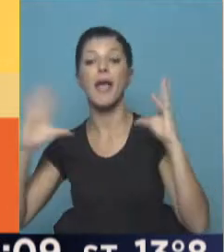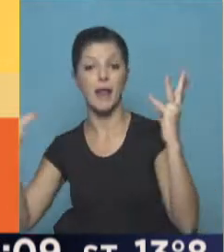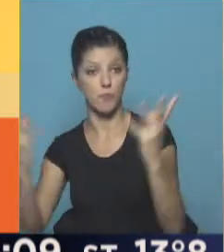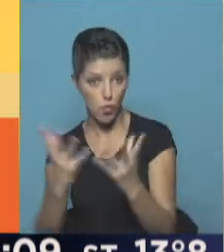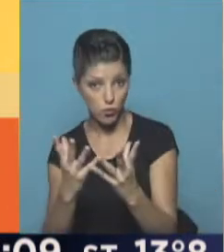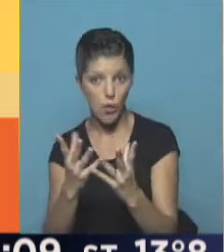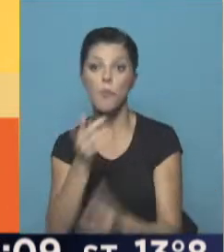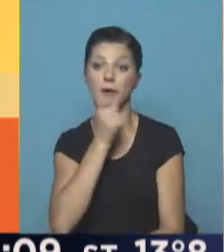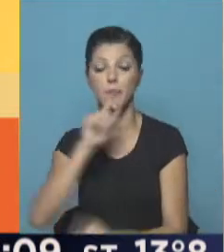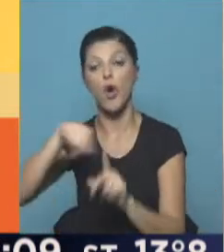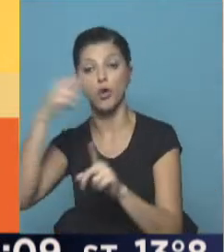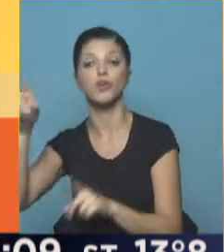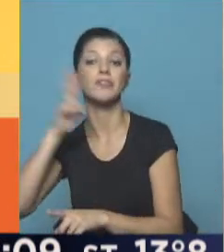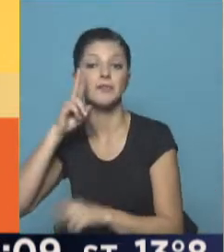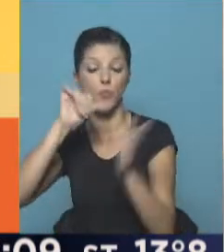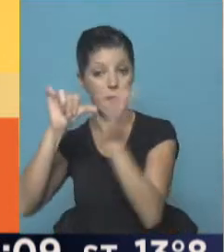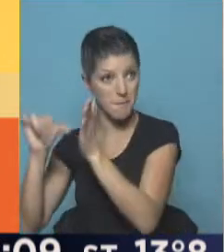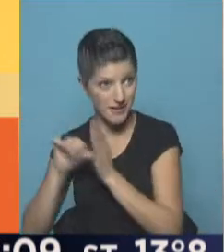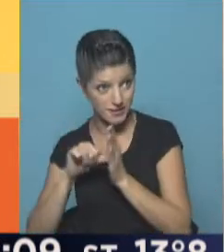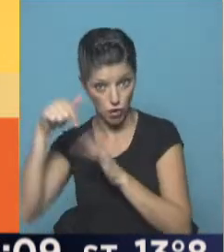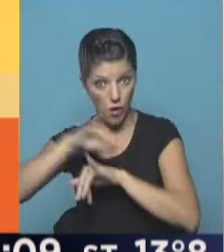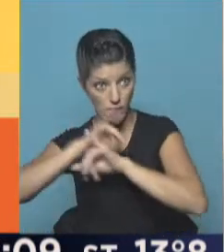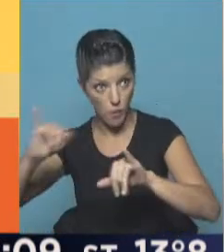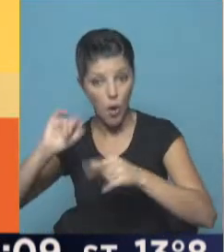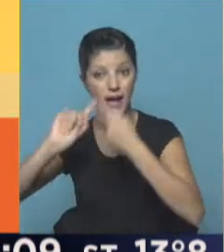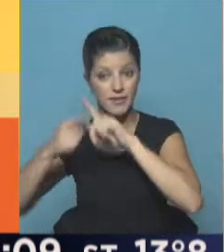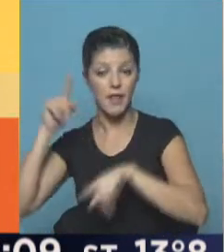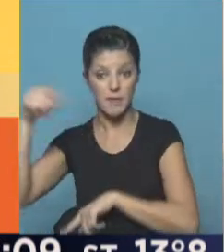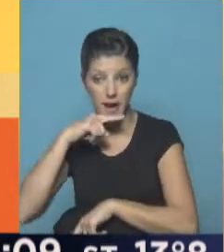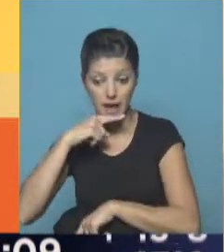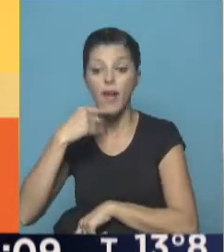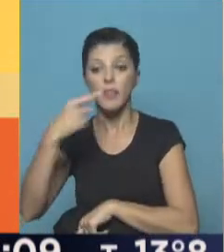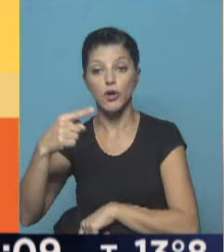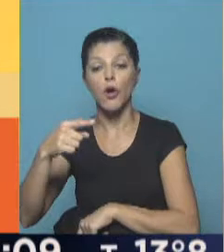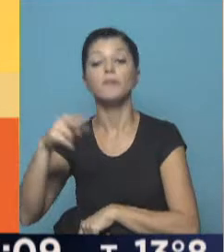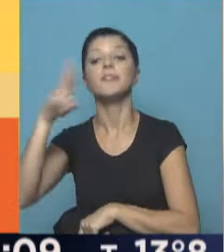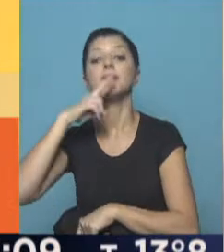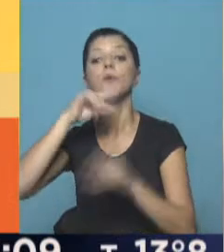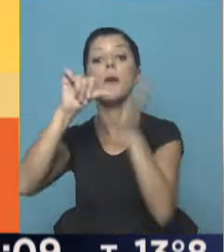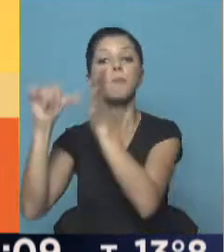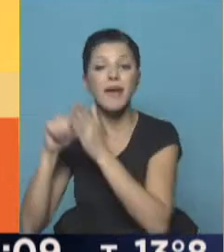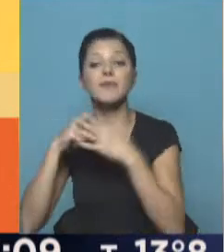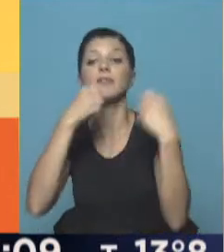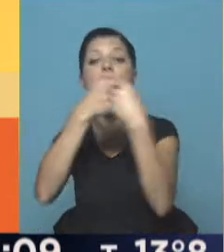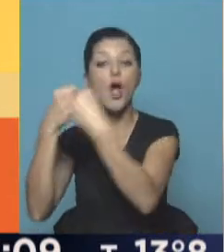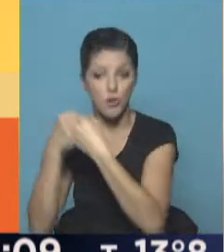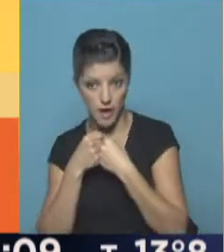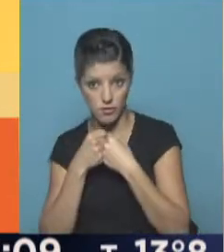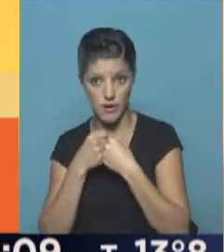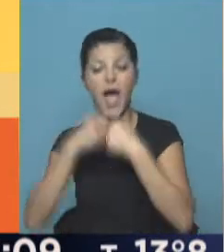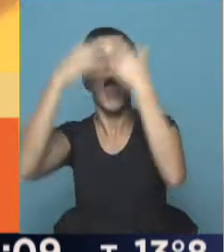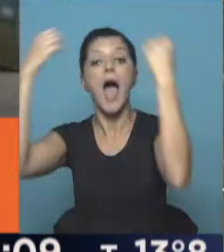los 19 países, anunció Merkel hoy, han destacado y se han puesto de acuerdo con que el Acuerdo de